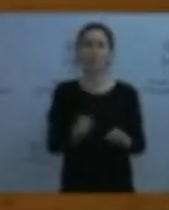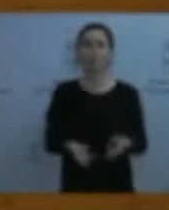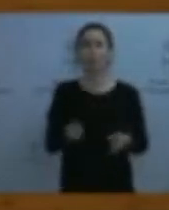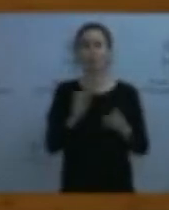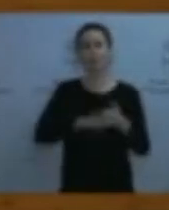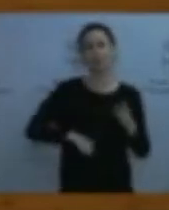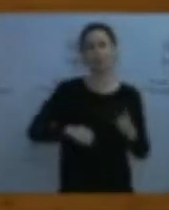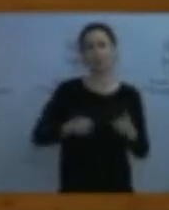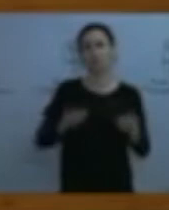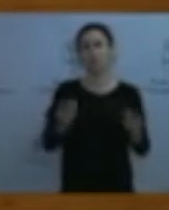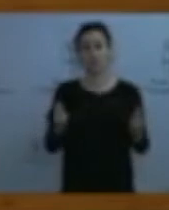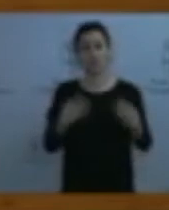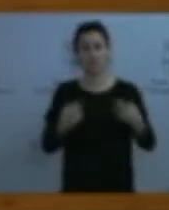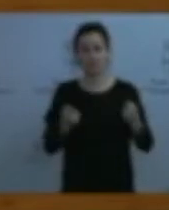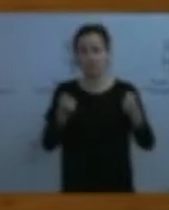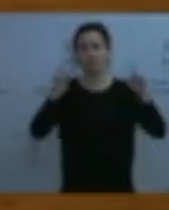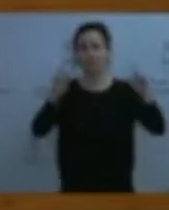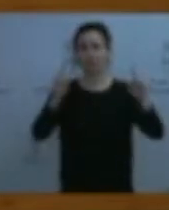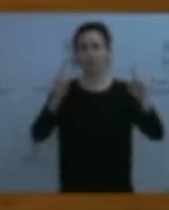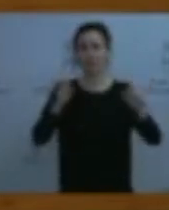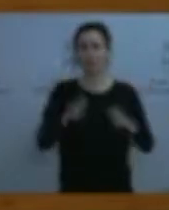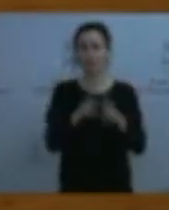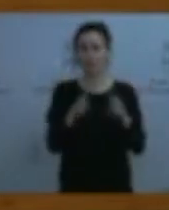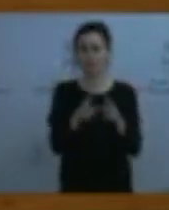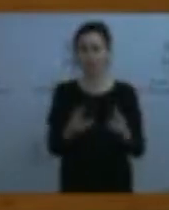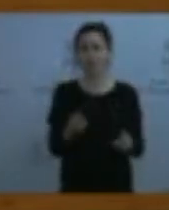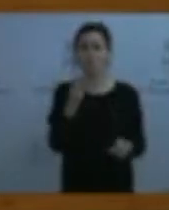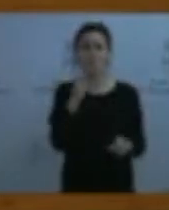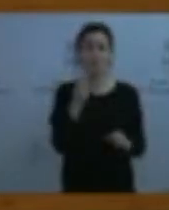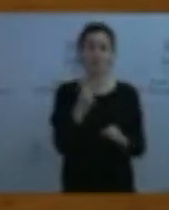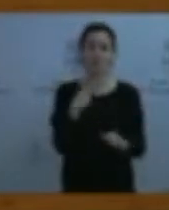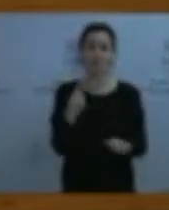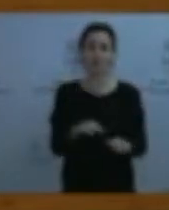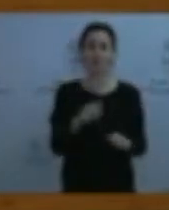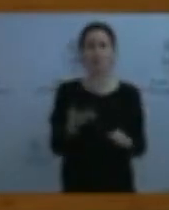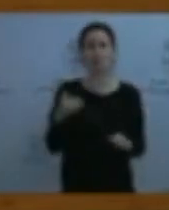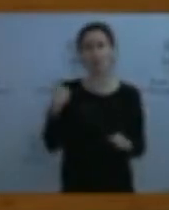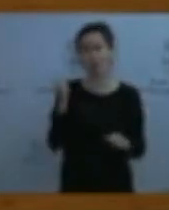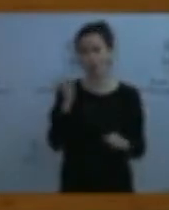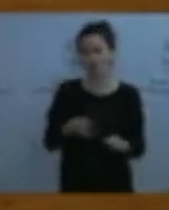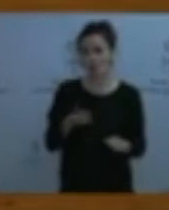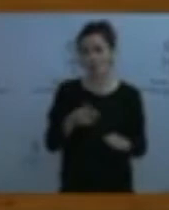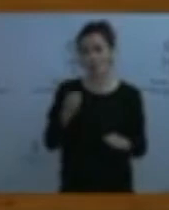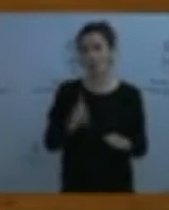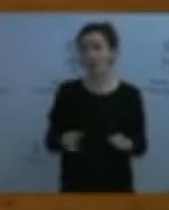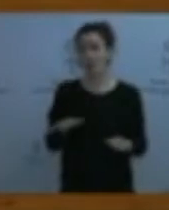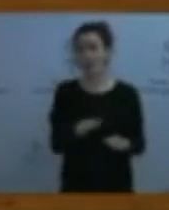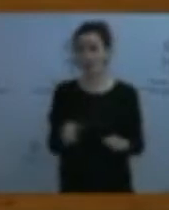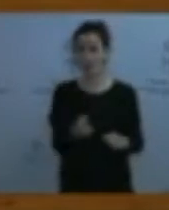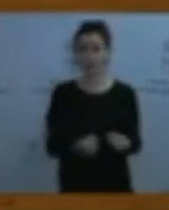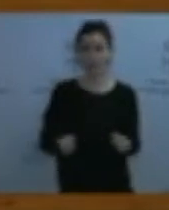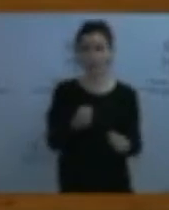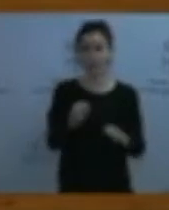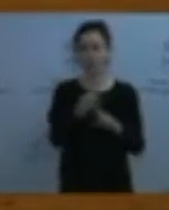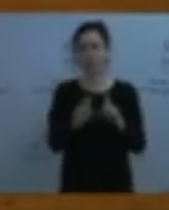pasar con la sanidad, con la educación, con las prestaciones sociales, el miedo a perder todo lo que han trabajado durante los últimos años, el miedo a no saber dónde ir, ¿no? Y eso pues incrementa la